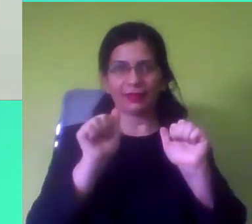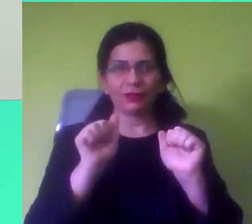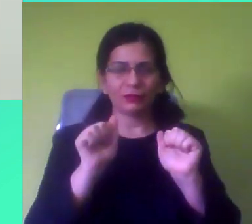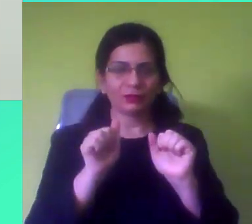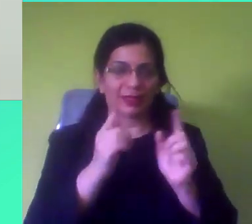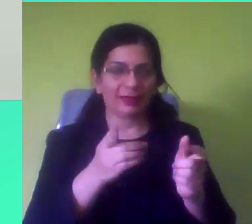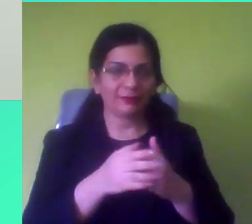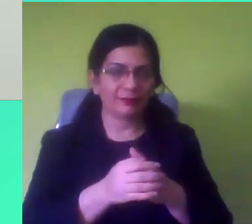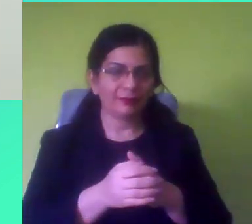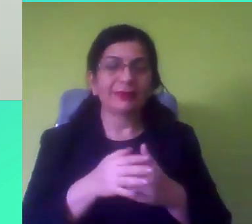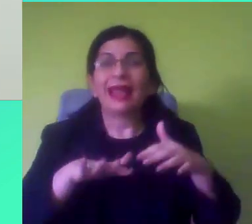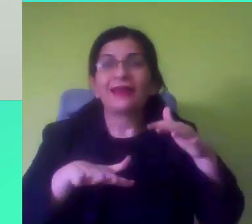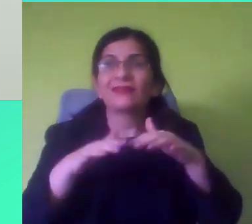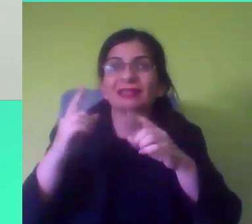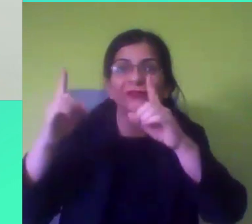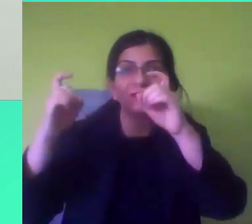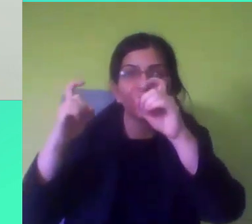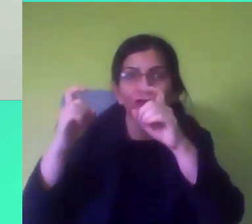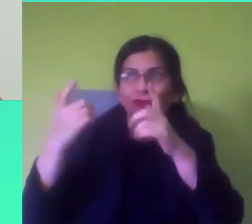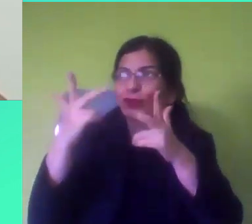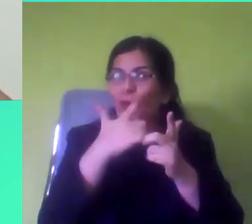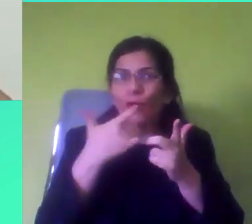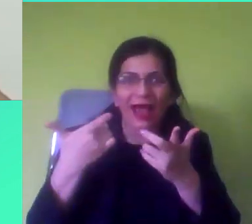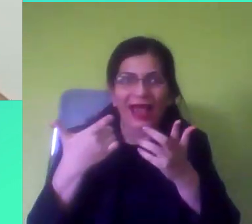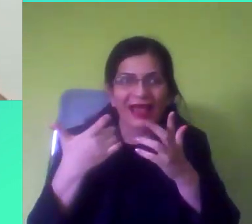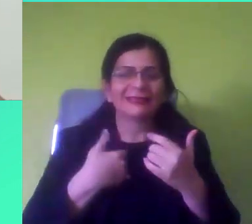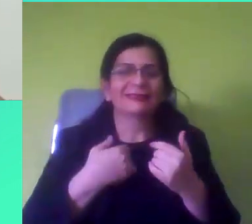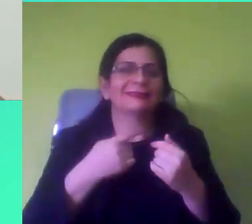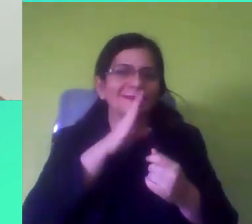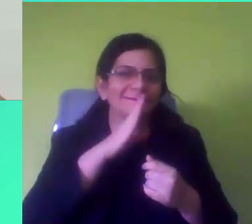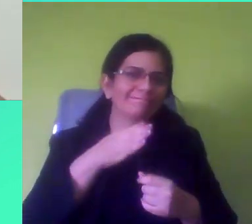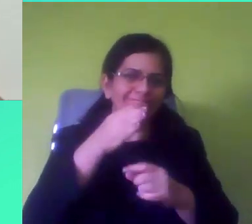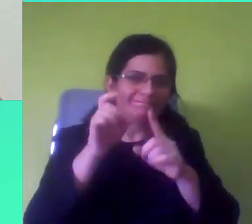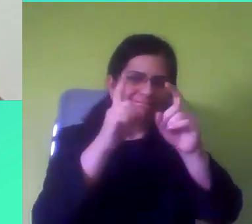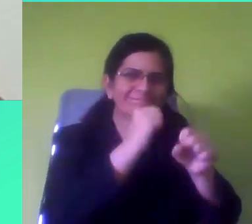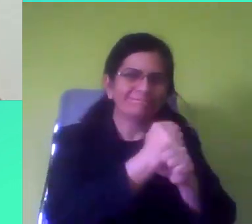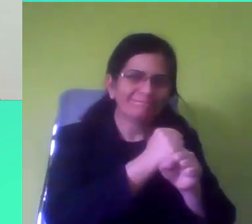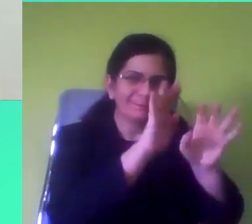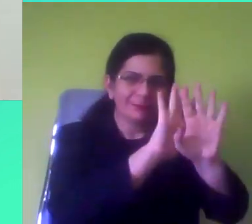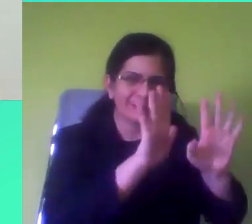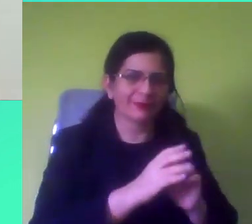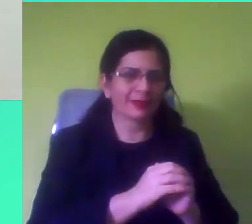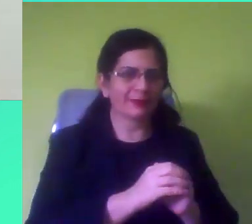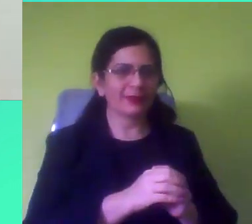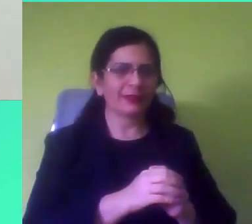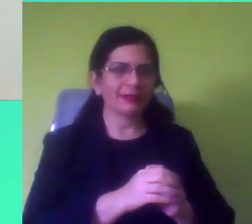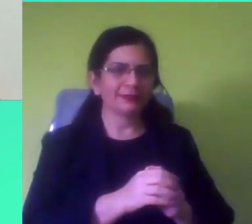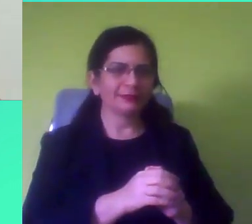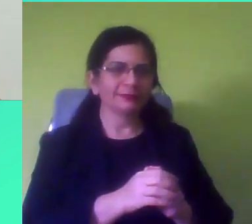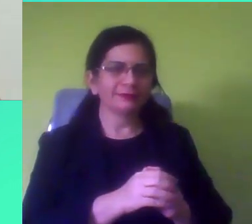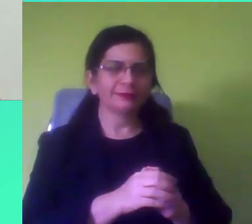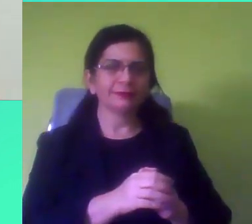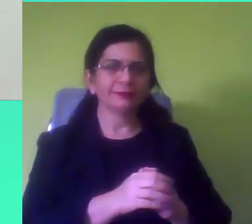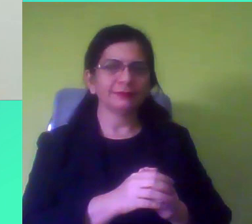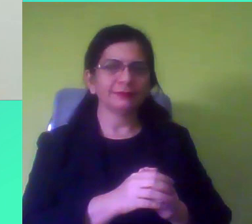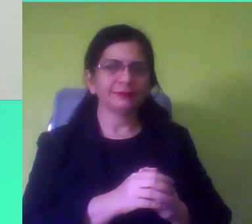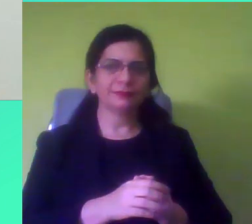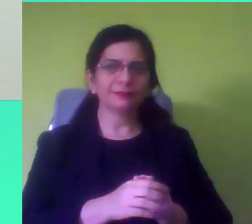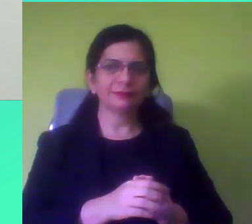cuando no tenemos las imágenes satelitales cerca. Entonces, si recopilamos el trabajo que hacemos de